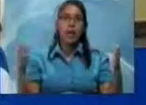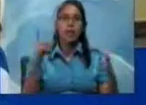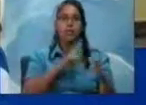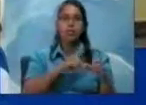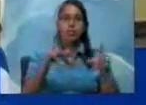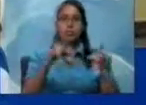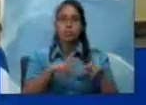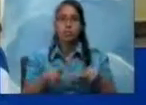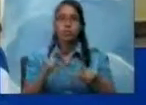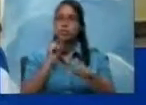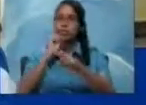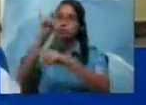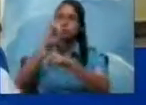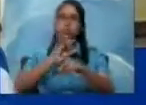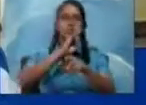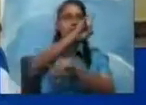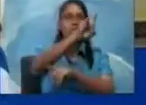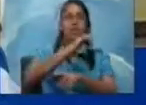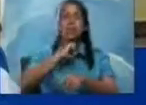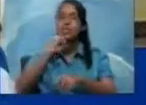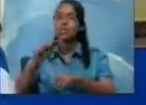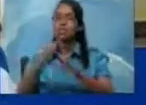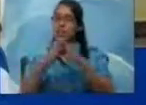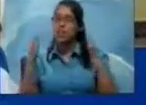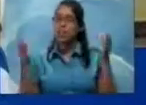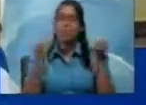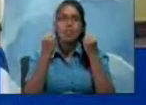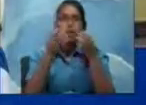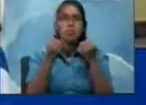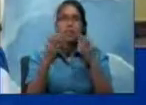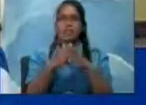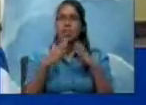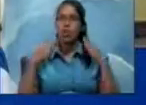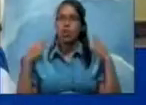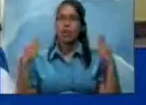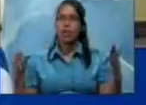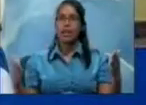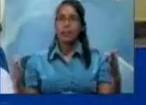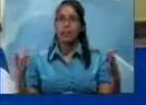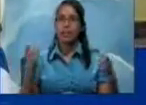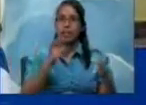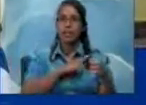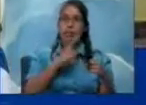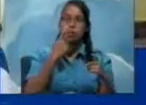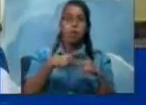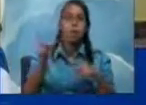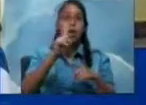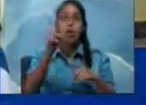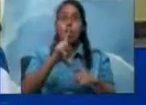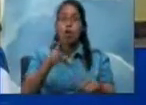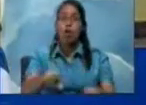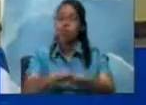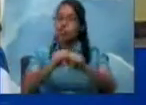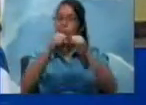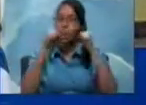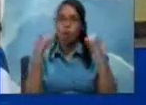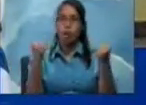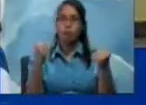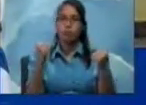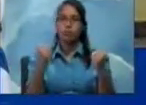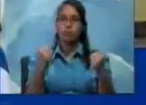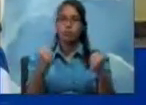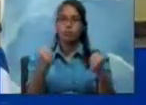portaviones Ese es una red demasiado grande pero no se rompe